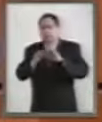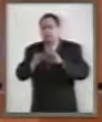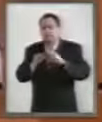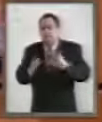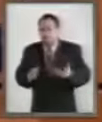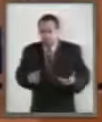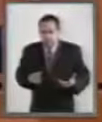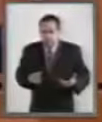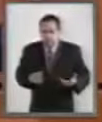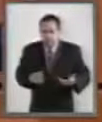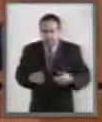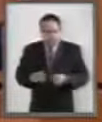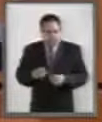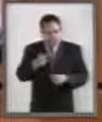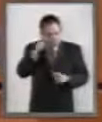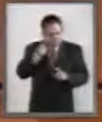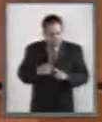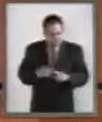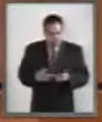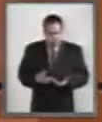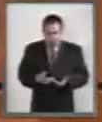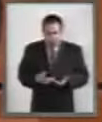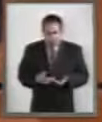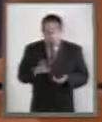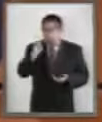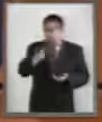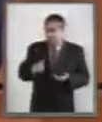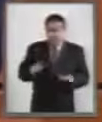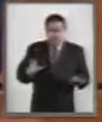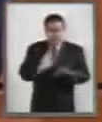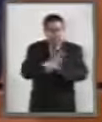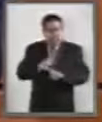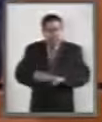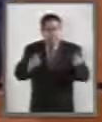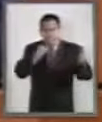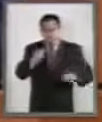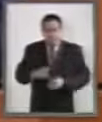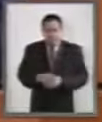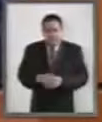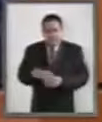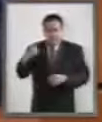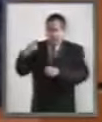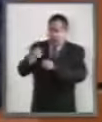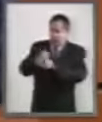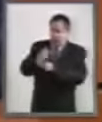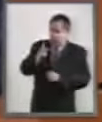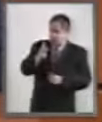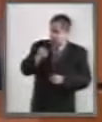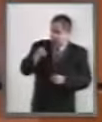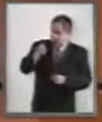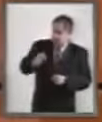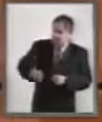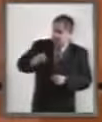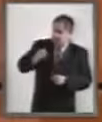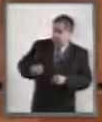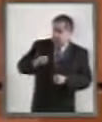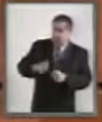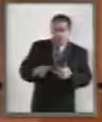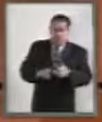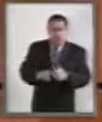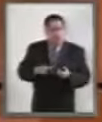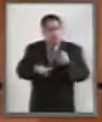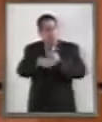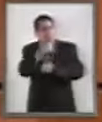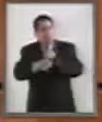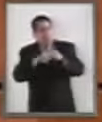pues podemos decir que en realidad no ha cambiado nada desde los últimos años del PRIismo, 12 del